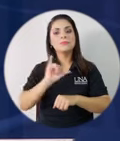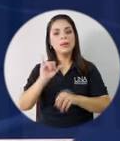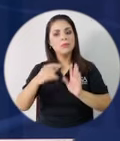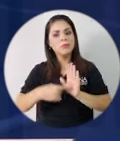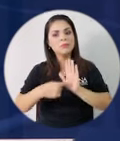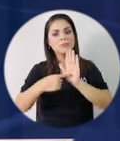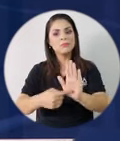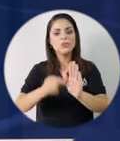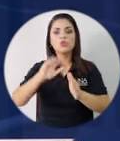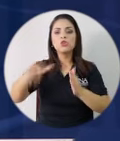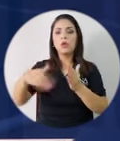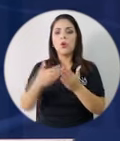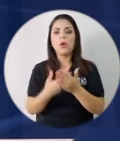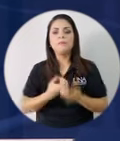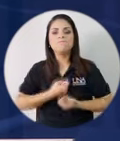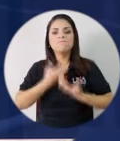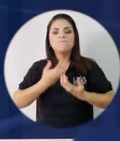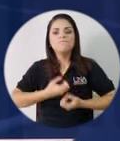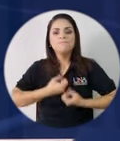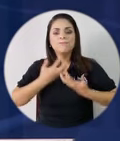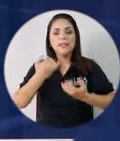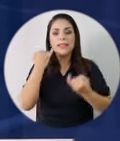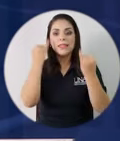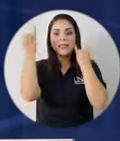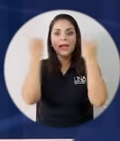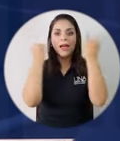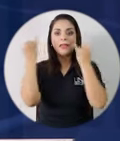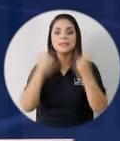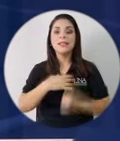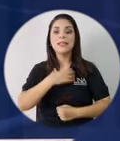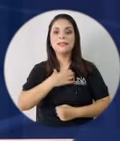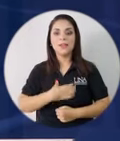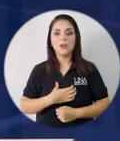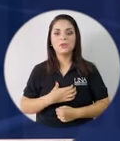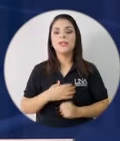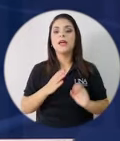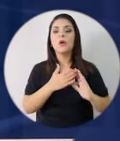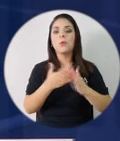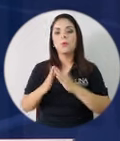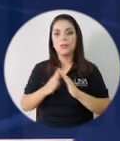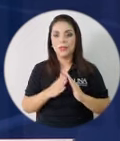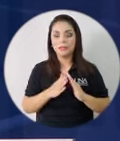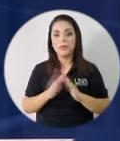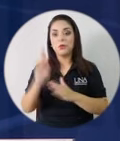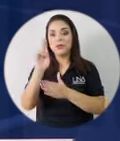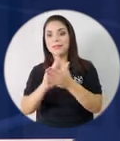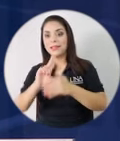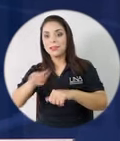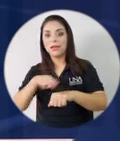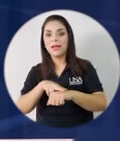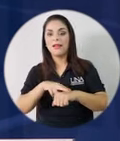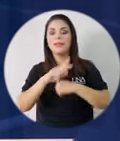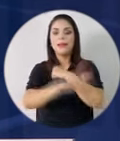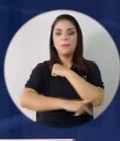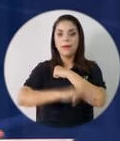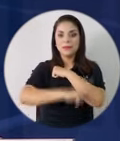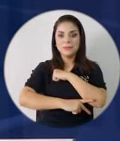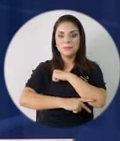pues todas las inquietudes y todas las ideas y todos los deseos de la comunidad, tanto de la Universidad Nacional como del